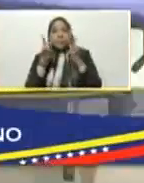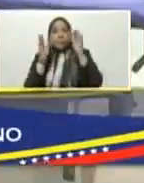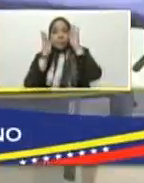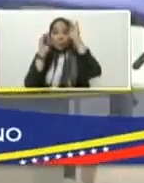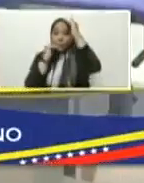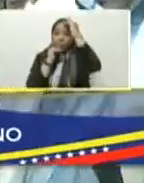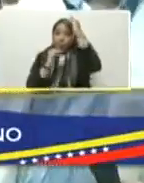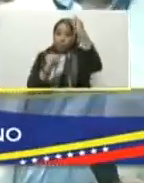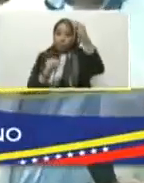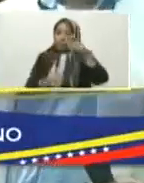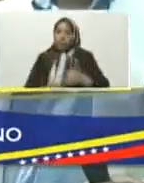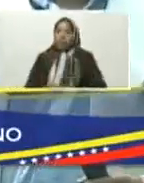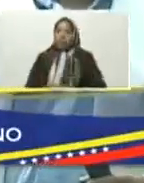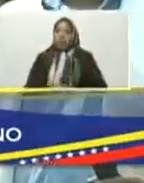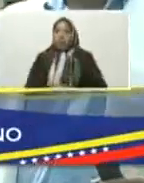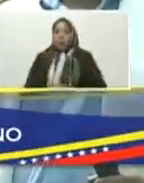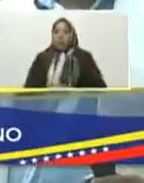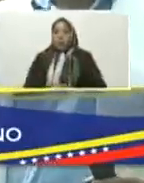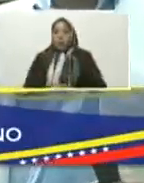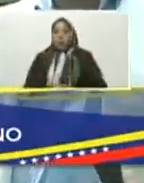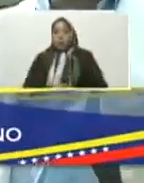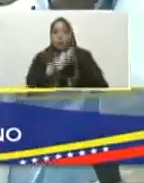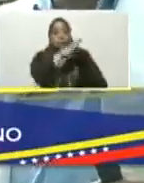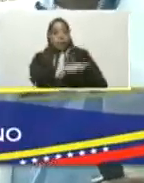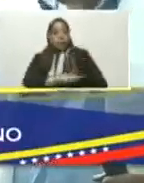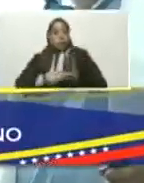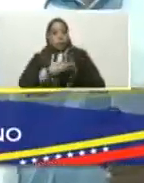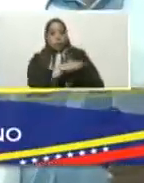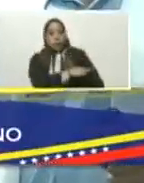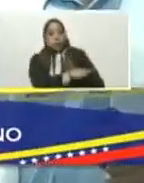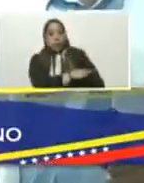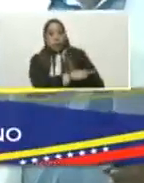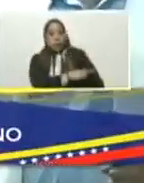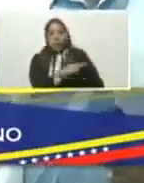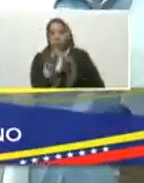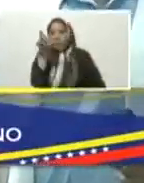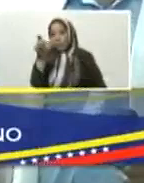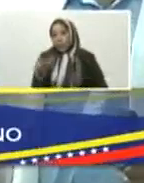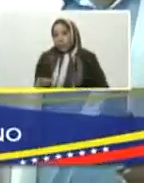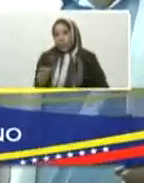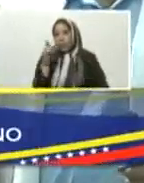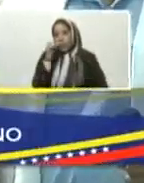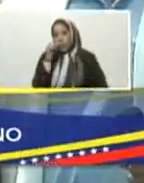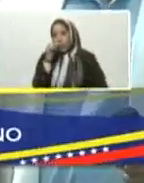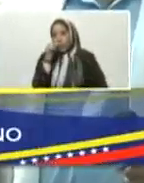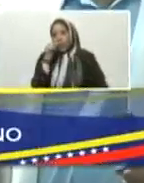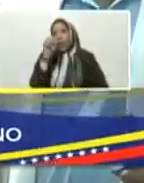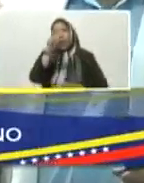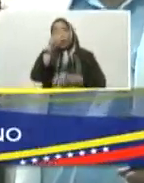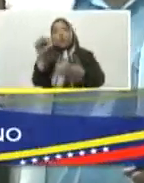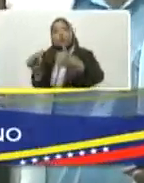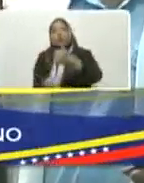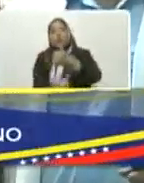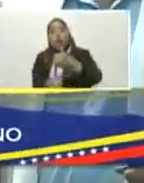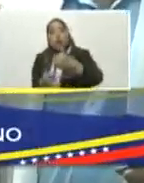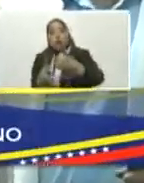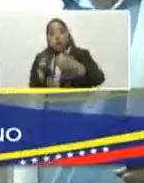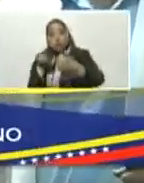Miren esto. El hospital es el... Mira, el conserje del hospital, Freddy Gutiérrez, su director. ¿Ah?